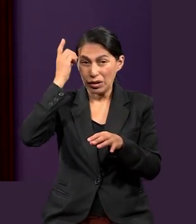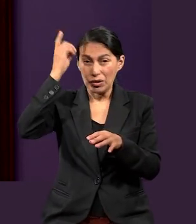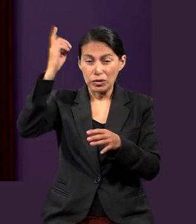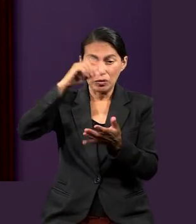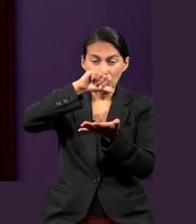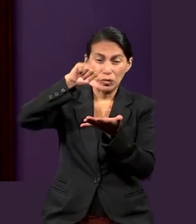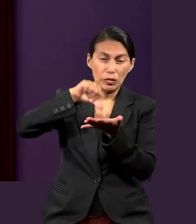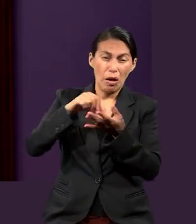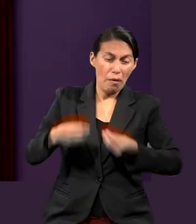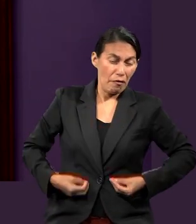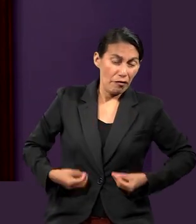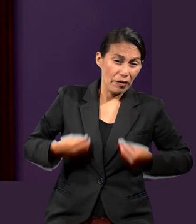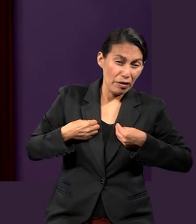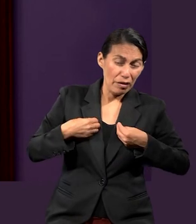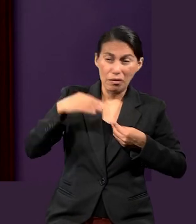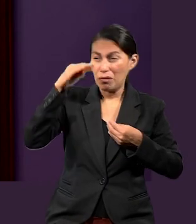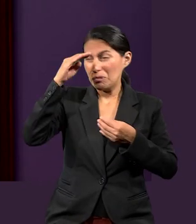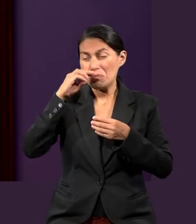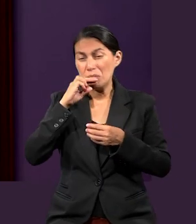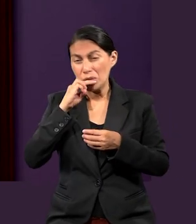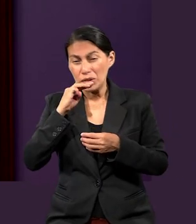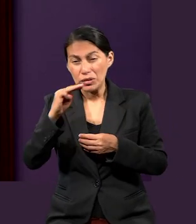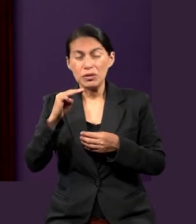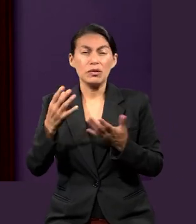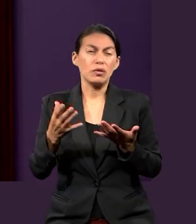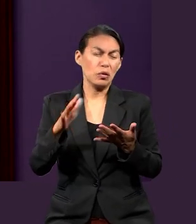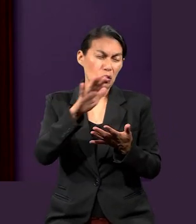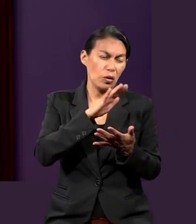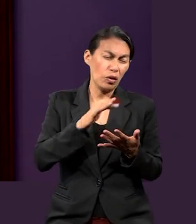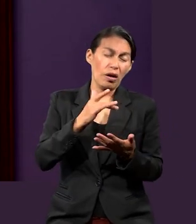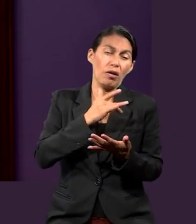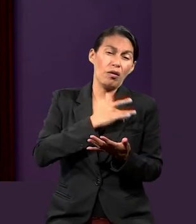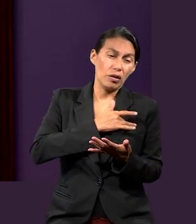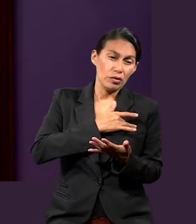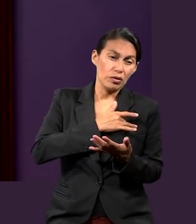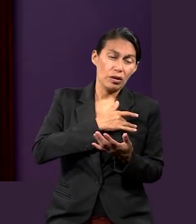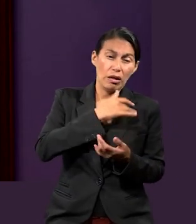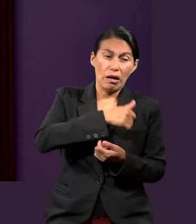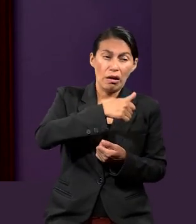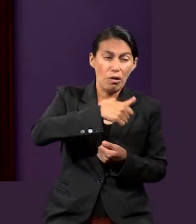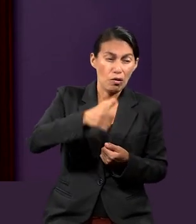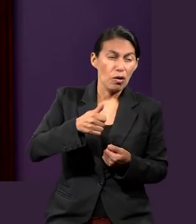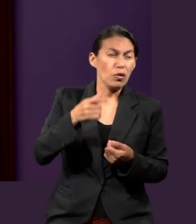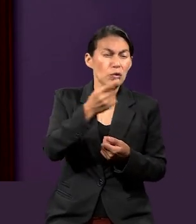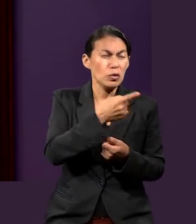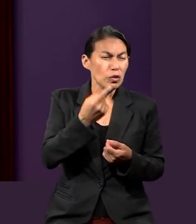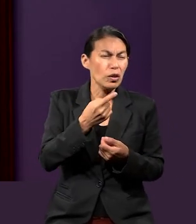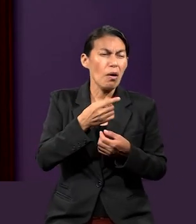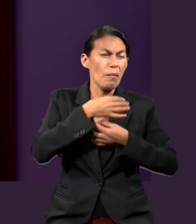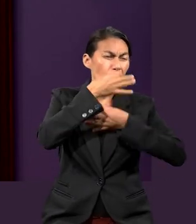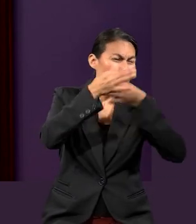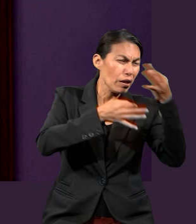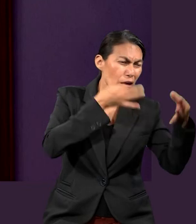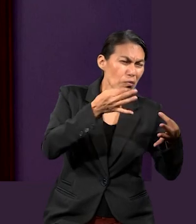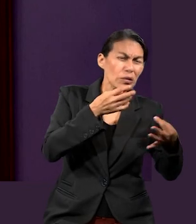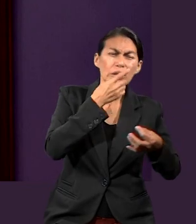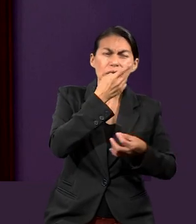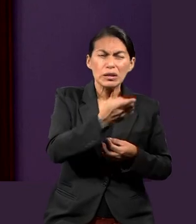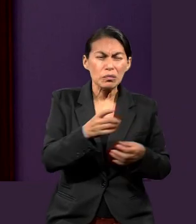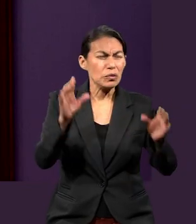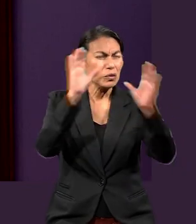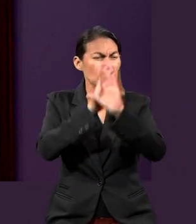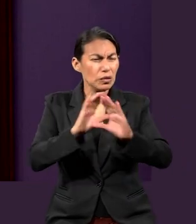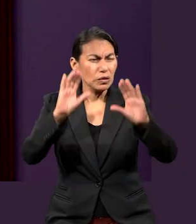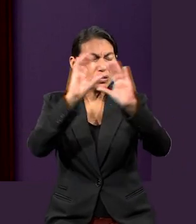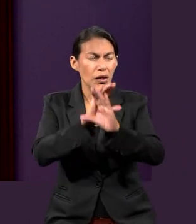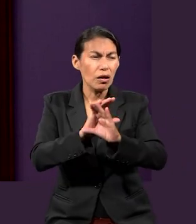fue inmolado en el centro mismo de nuestras doctrinas y misión, y en el corazón de cada sermón que predicamos, de